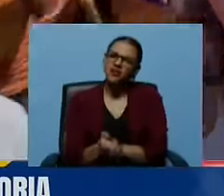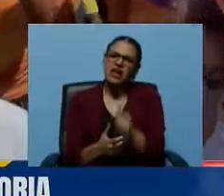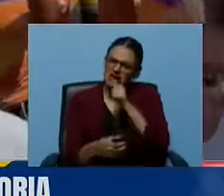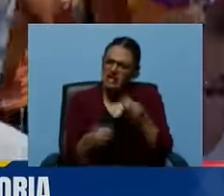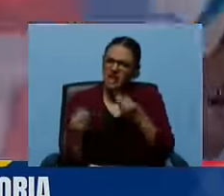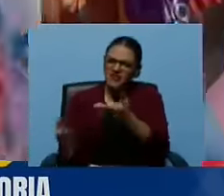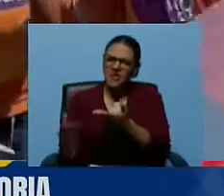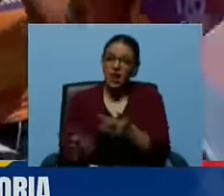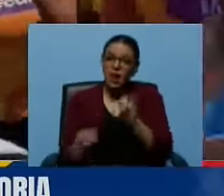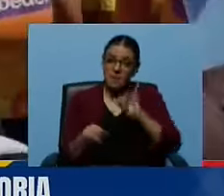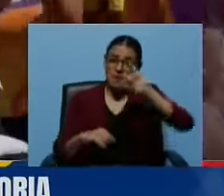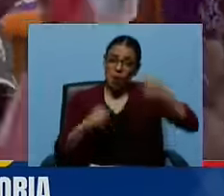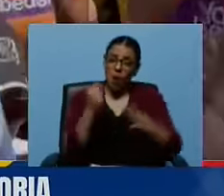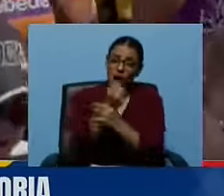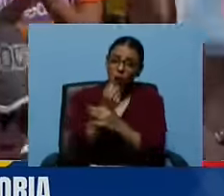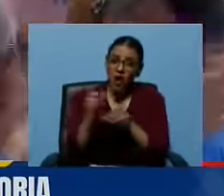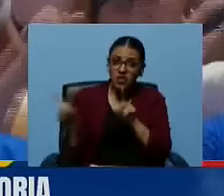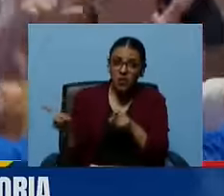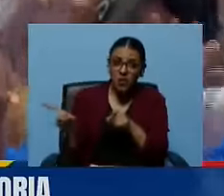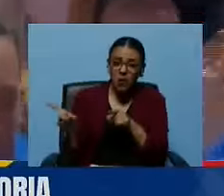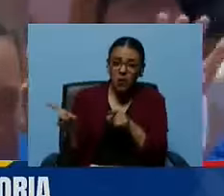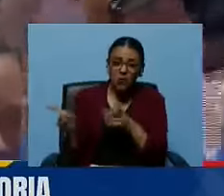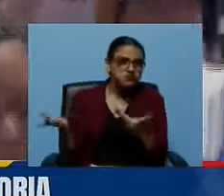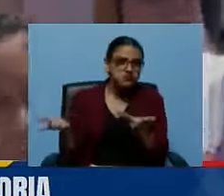¿Frente a Juan Guaidó?